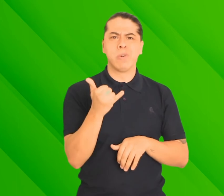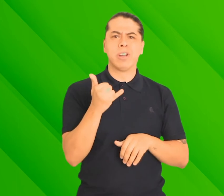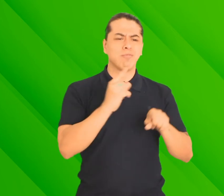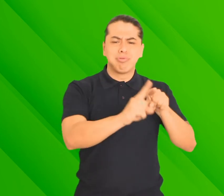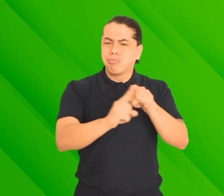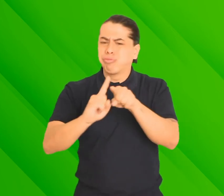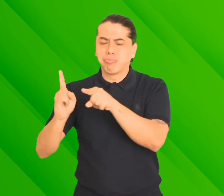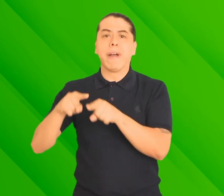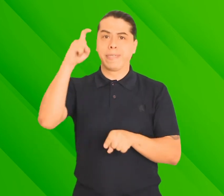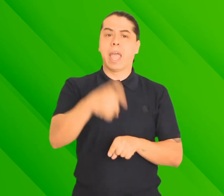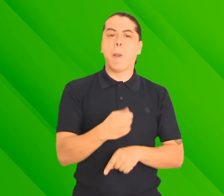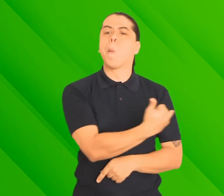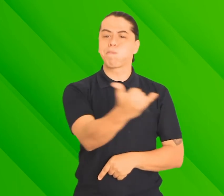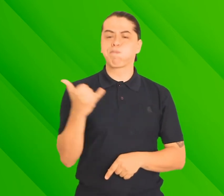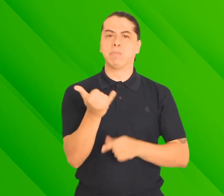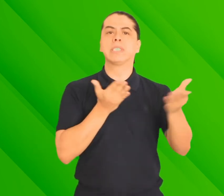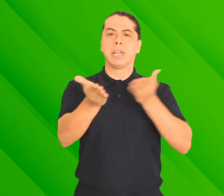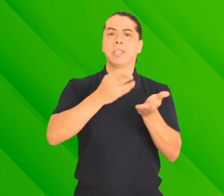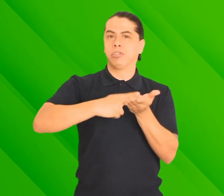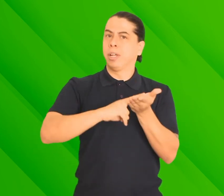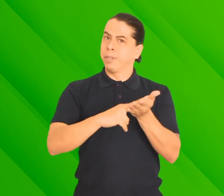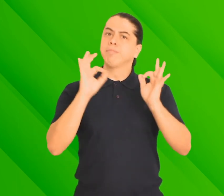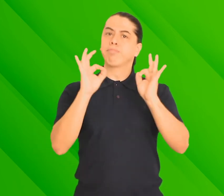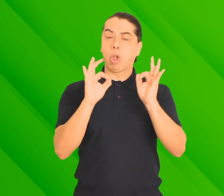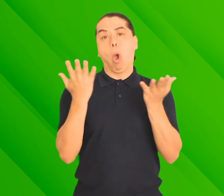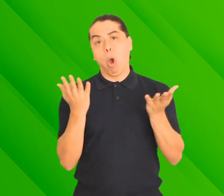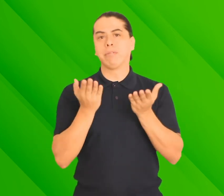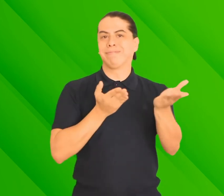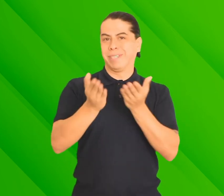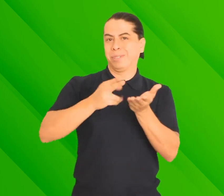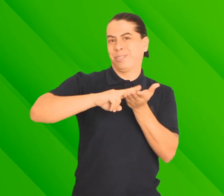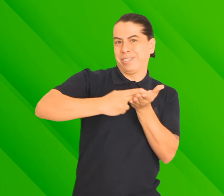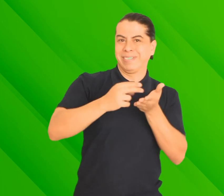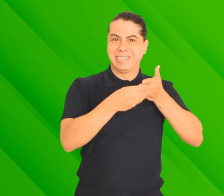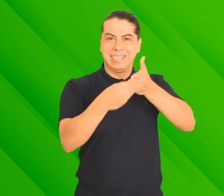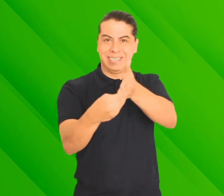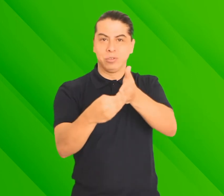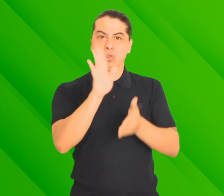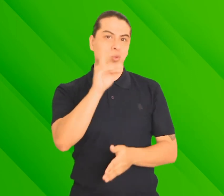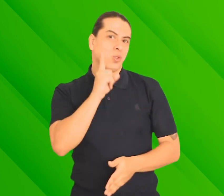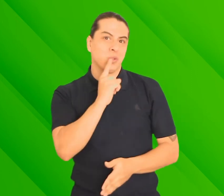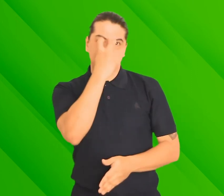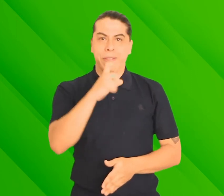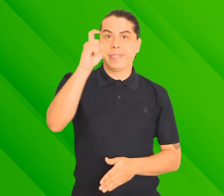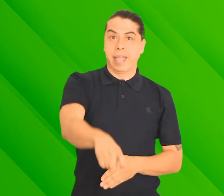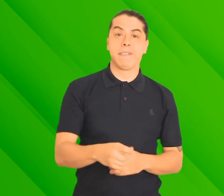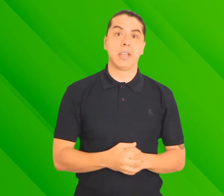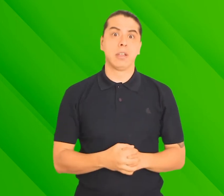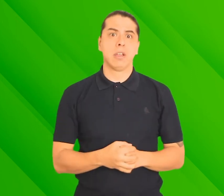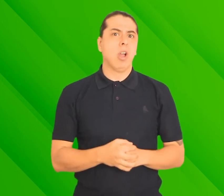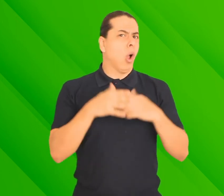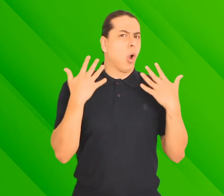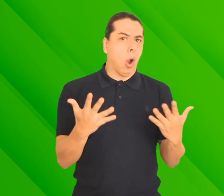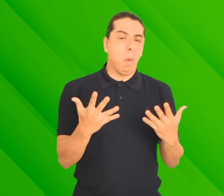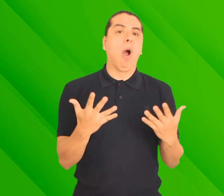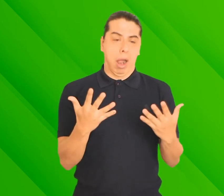cada dependencia de estas. Y por otra parte, especificar que el servicio debe ser